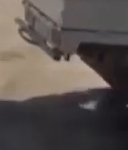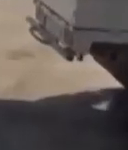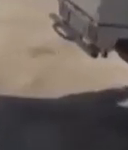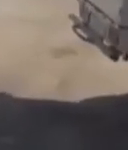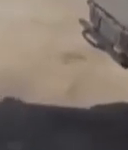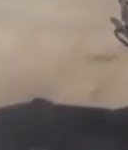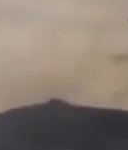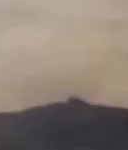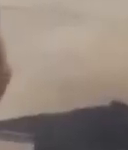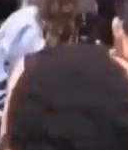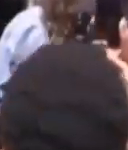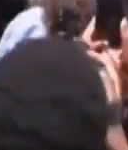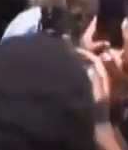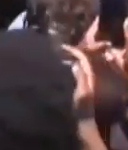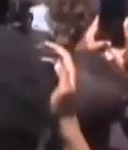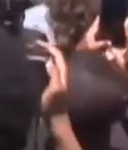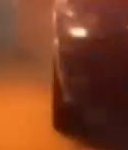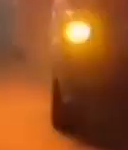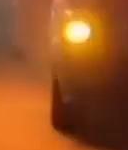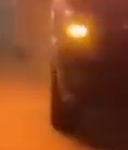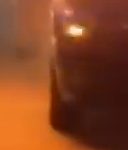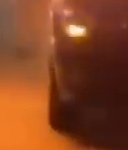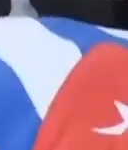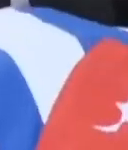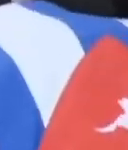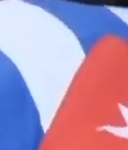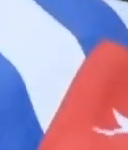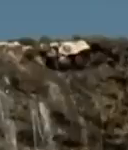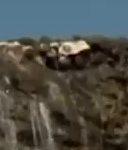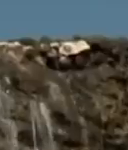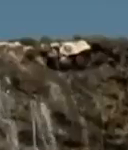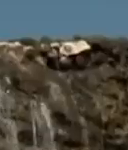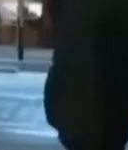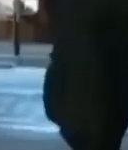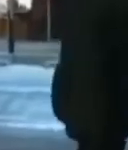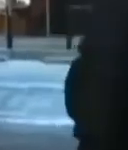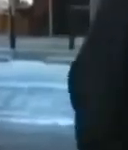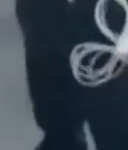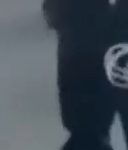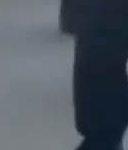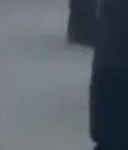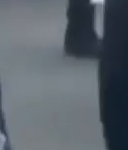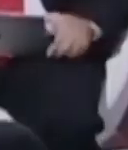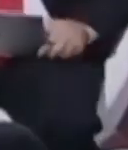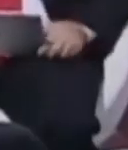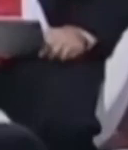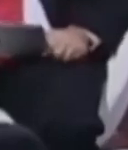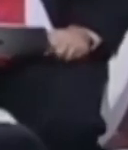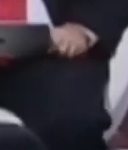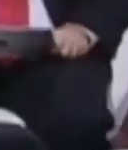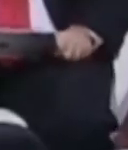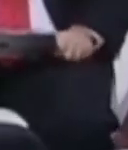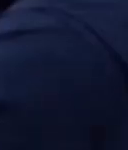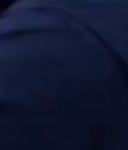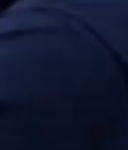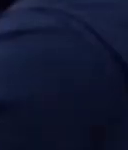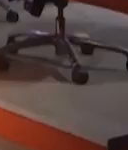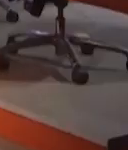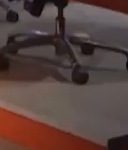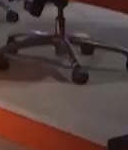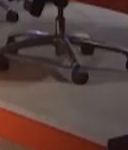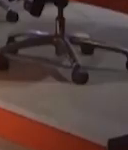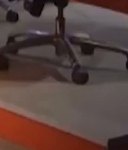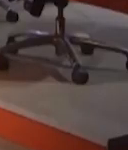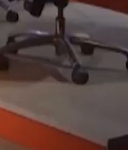un espacio para el análisis de los más importantes acontecimientos de Cuba y el resto del mundo más